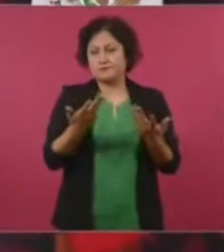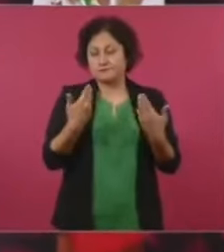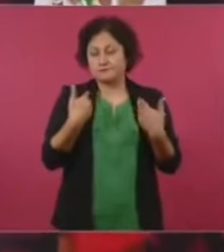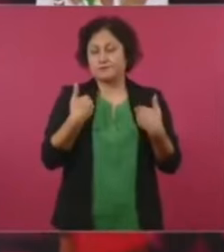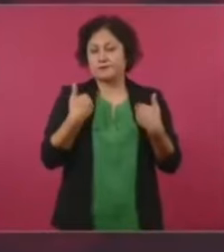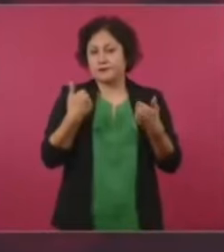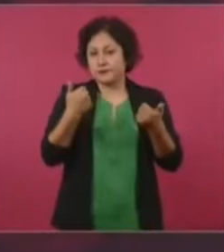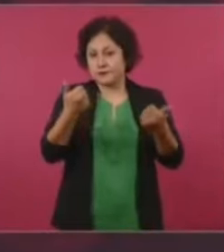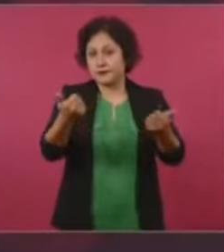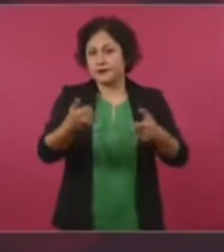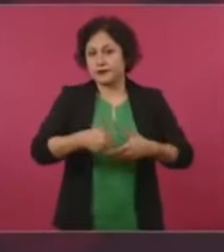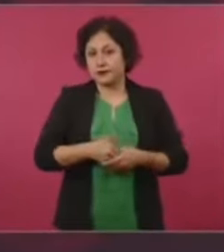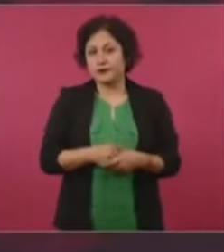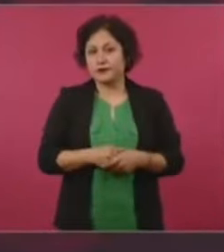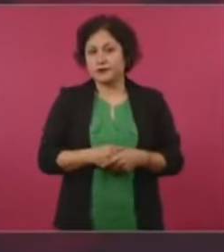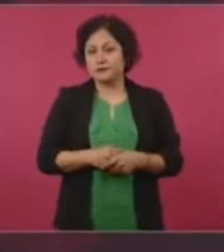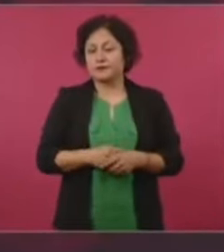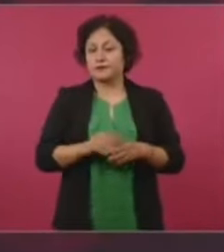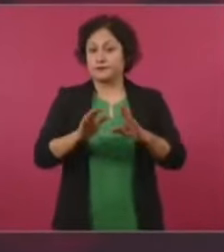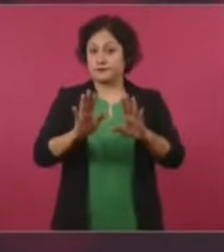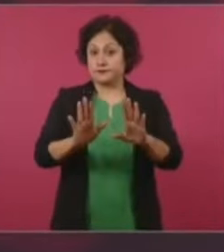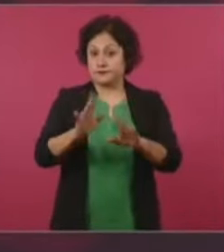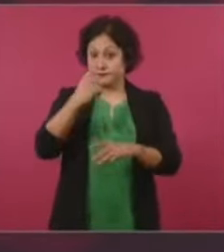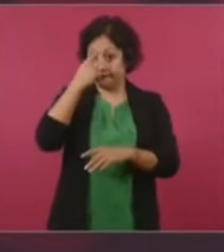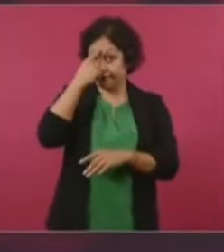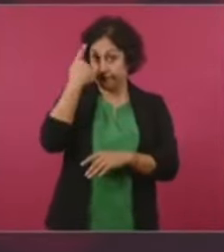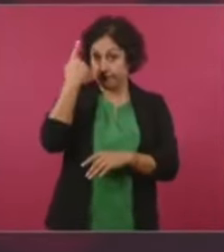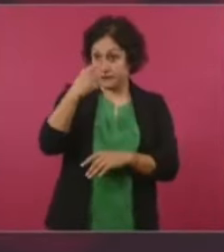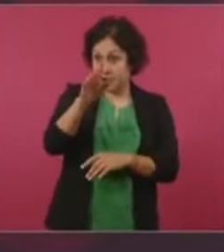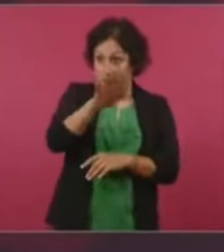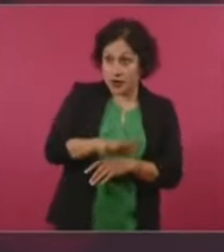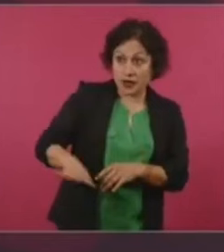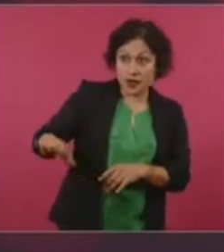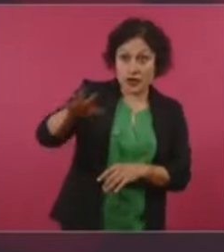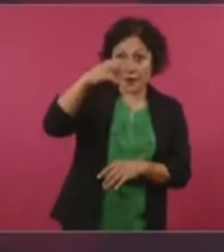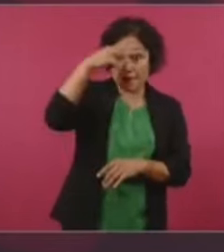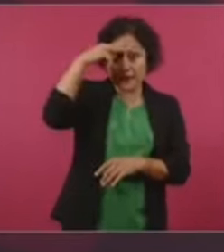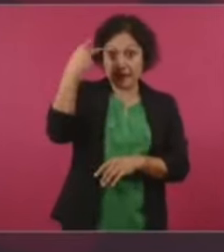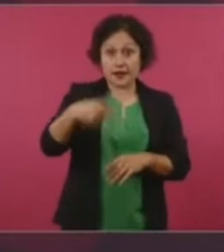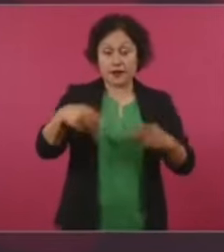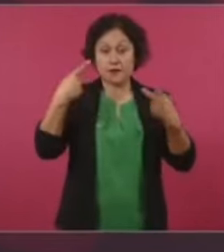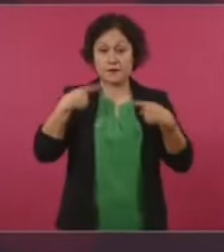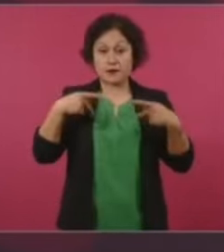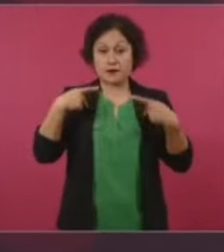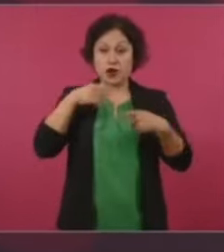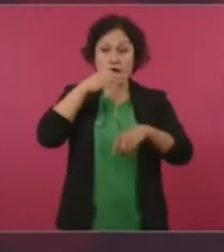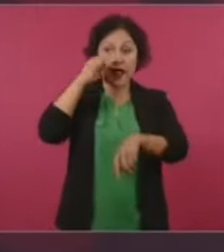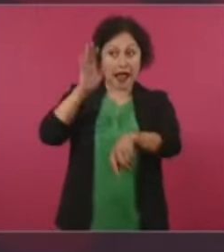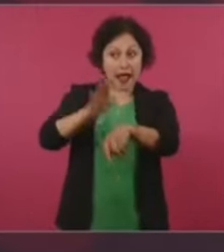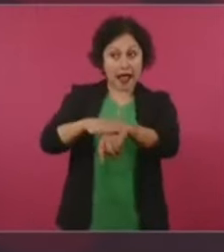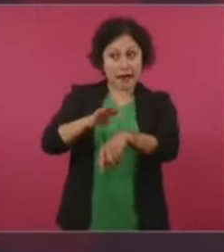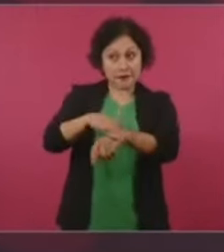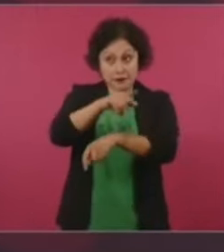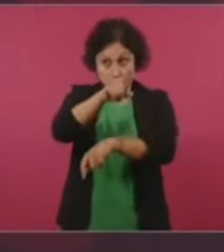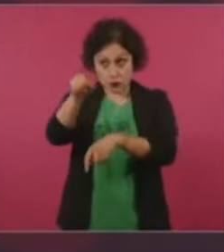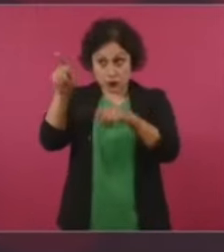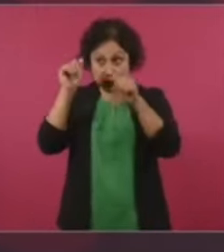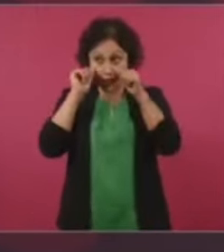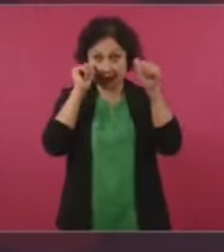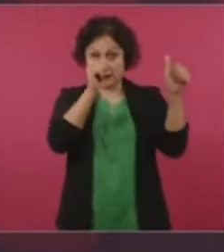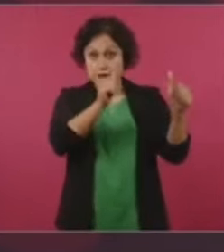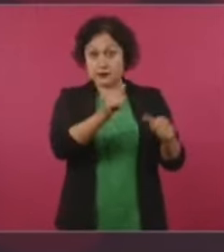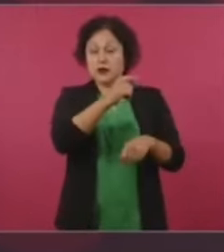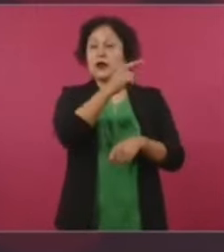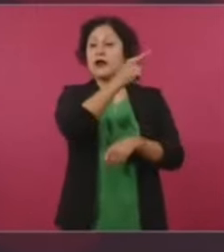políticas. Debemos recordar que el debate político es esencial en una democracia, pero siempre desde el respeto y la búsqueda del